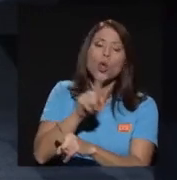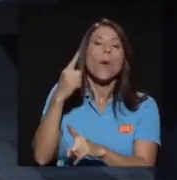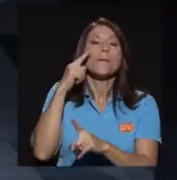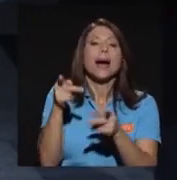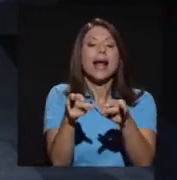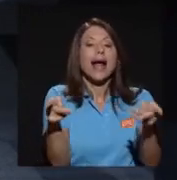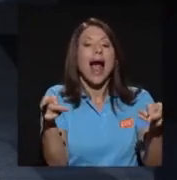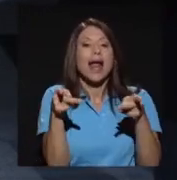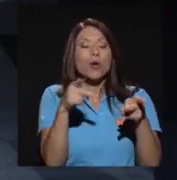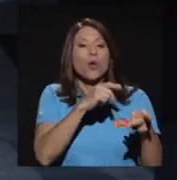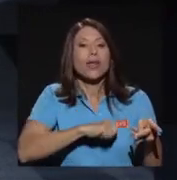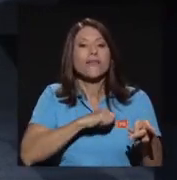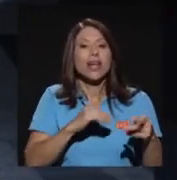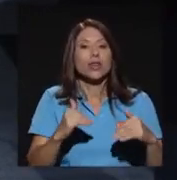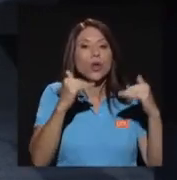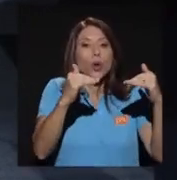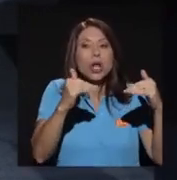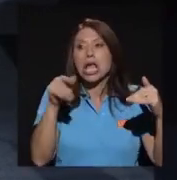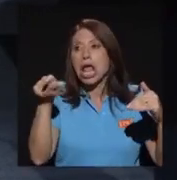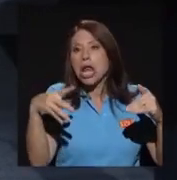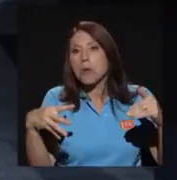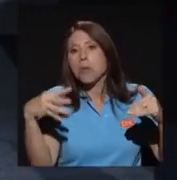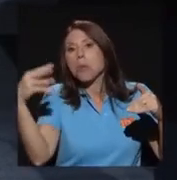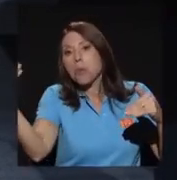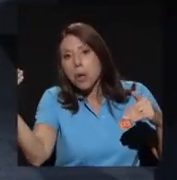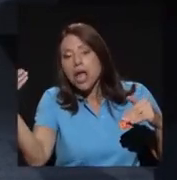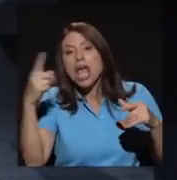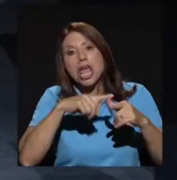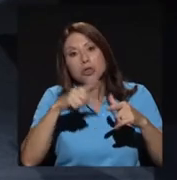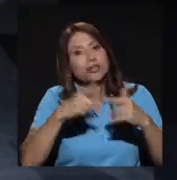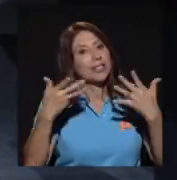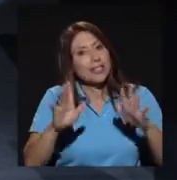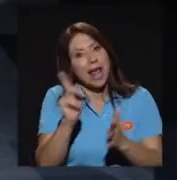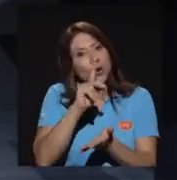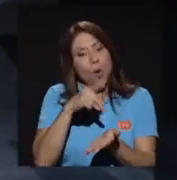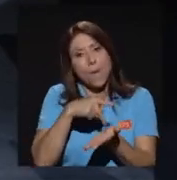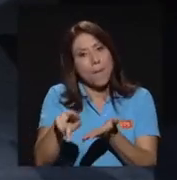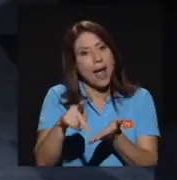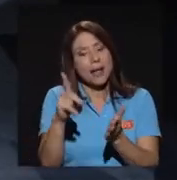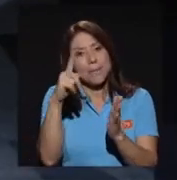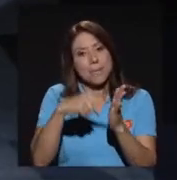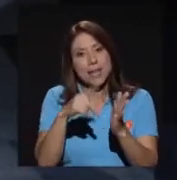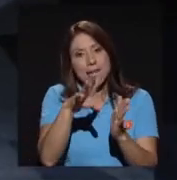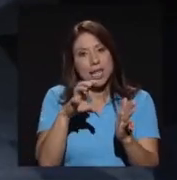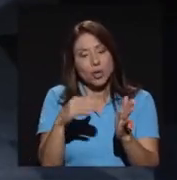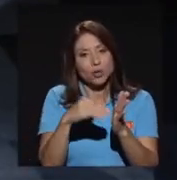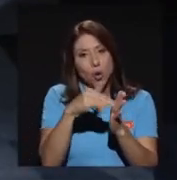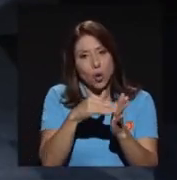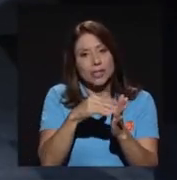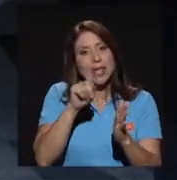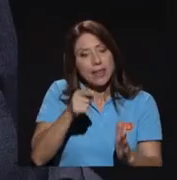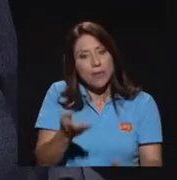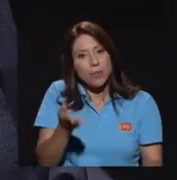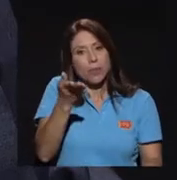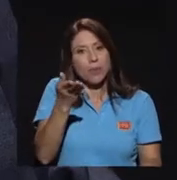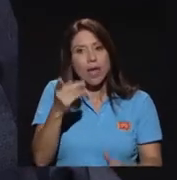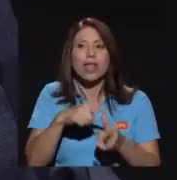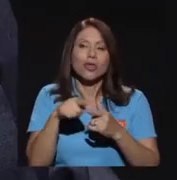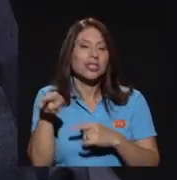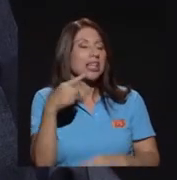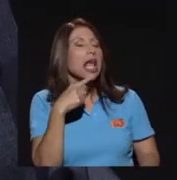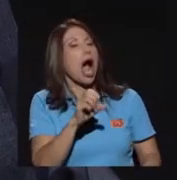fuera pues cualquiera no podría ganar en mil 500 colones por el mercado laboral y entonces dijo bueno entonces está bien